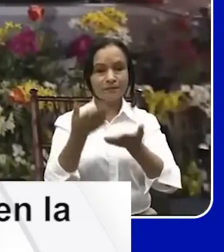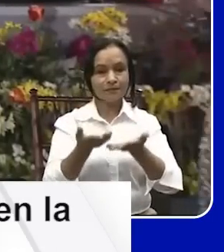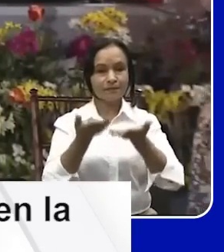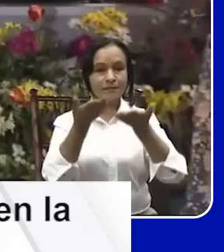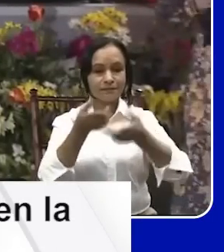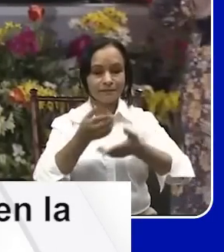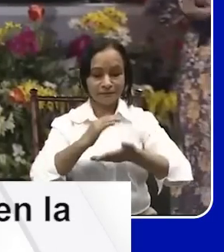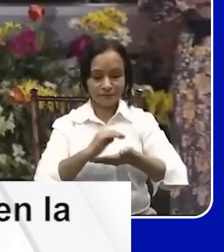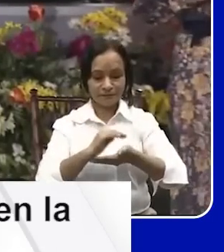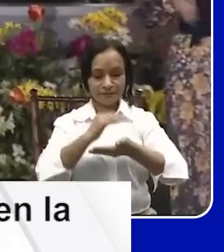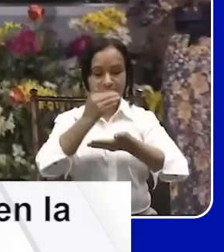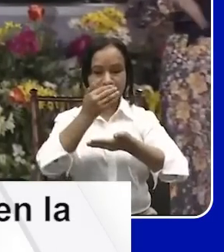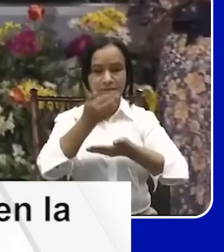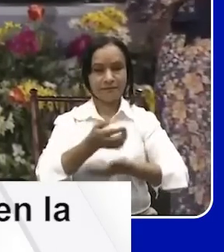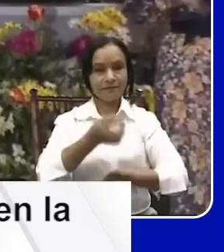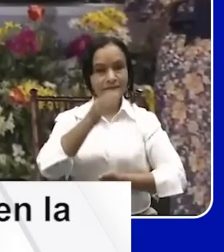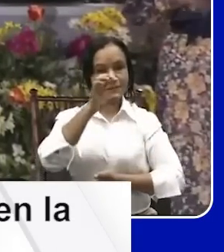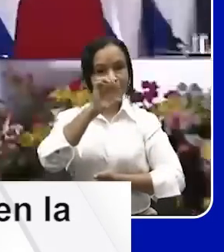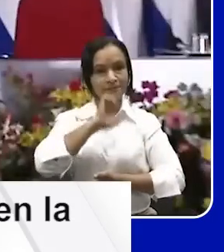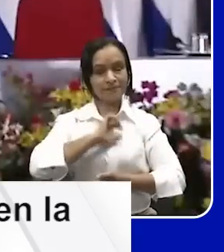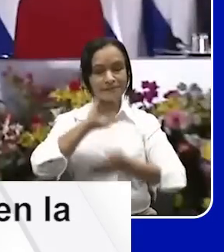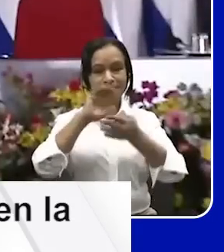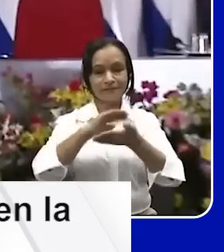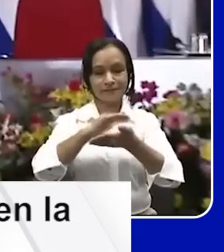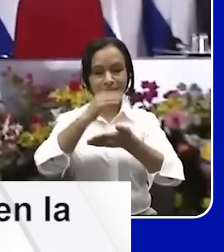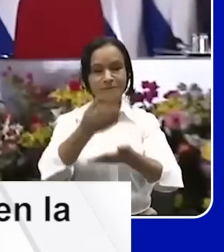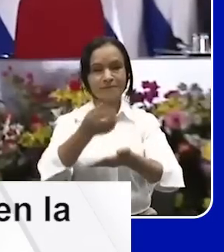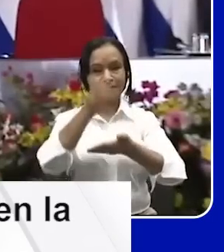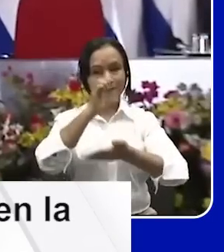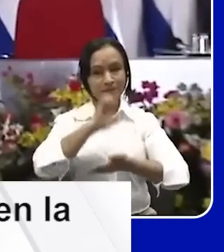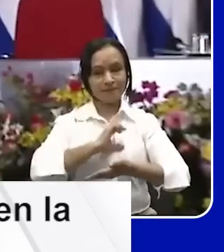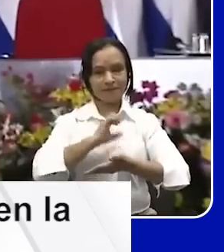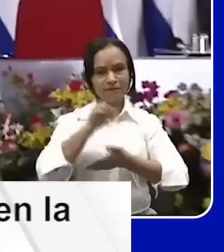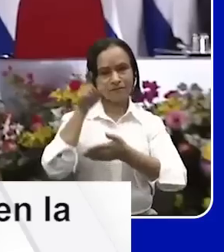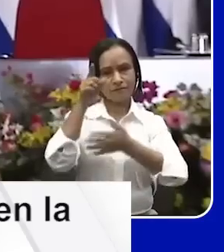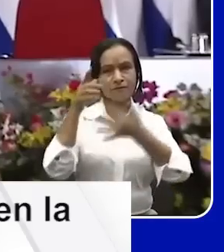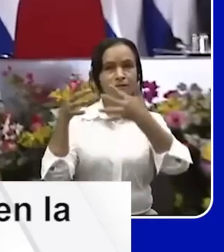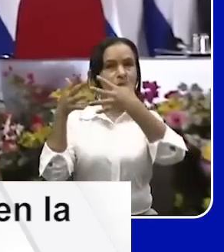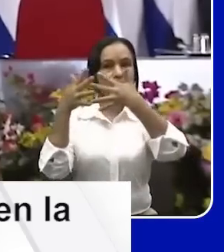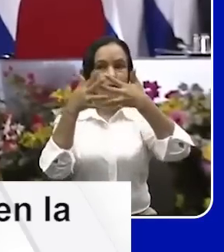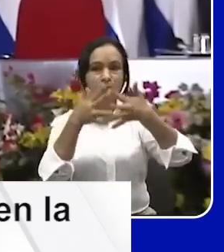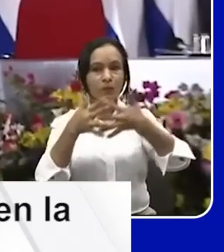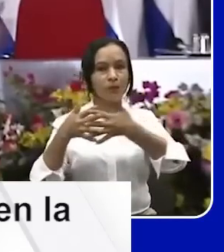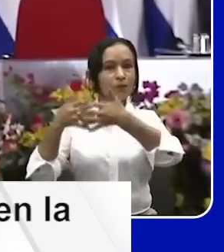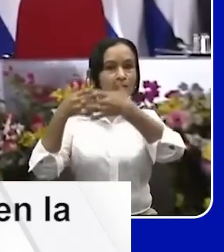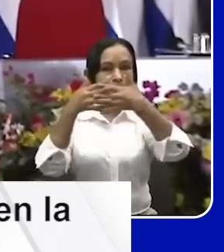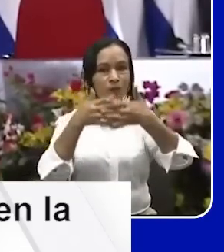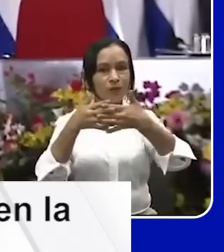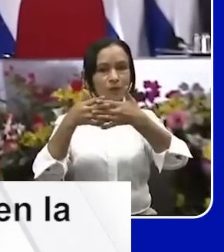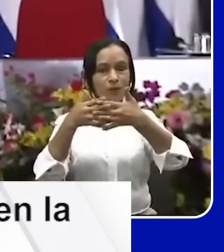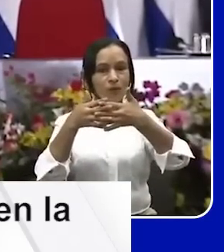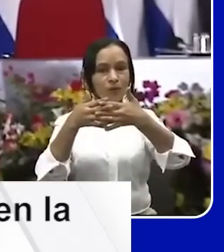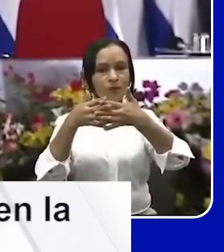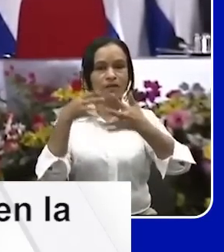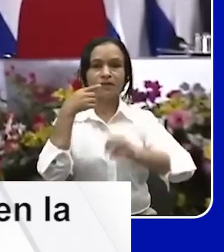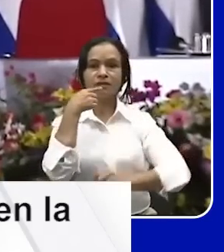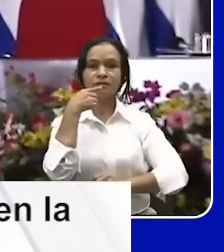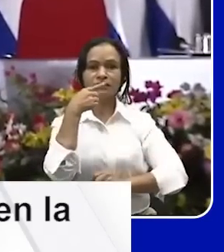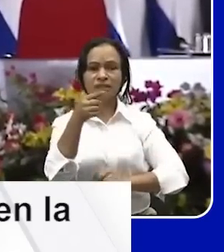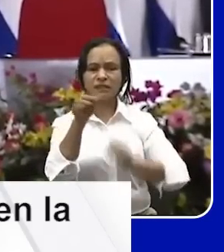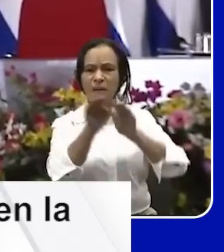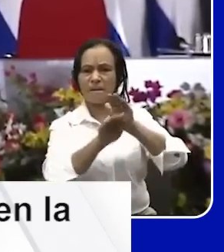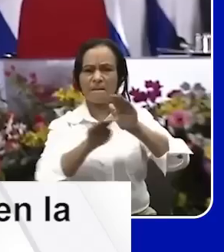tiene una línea de izquierda a veces radical y vergonzosa sin embargo con respecto al dictador Ortega